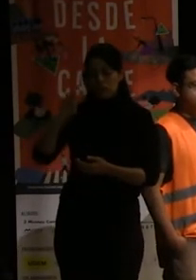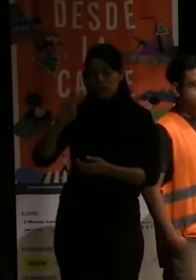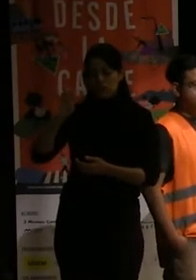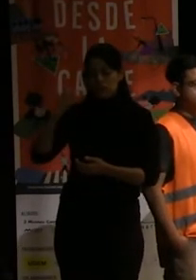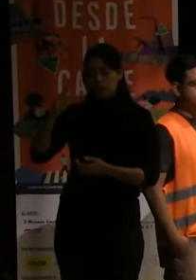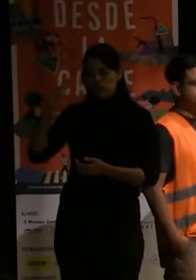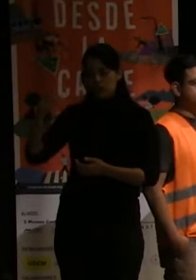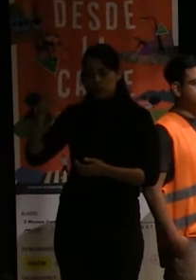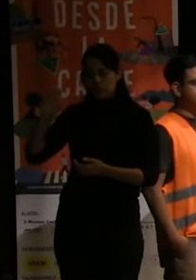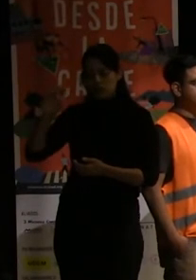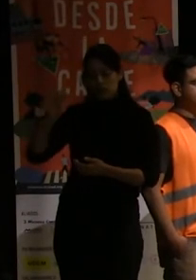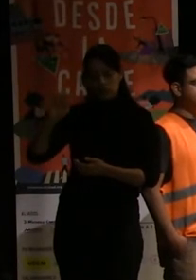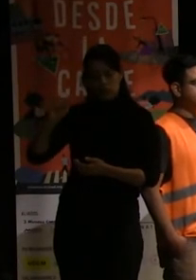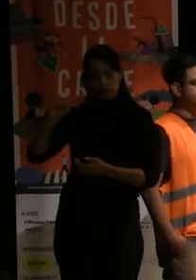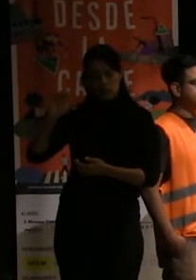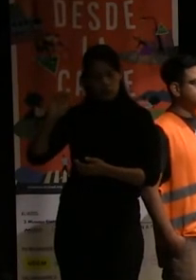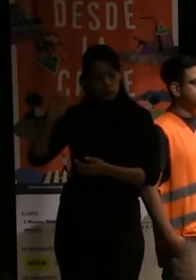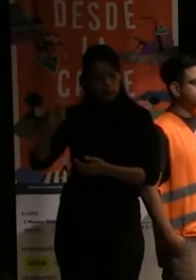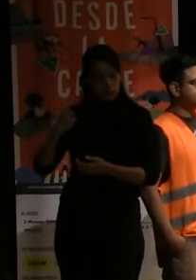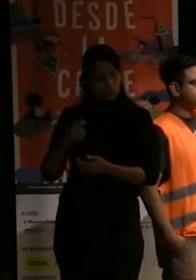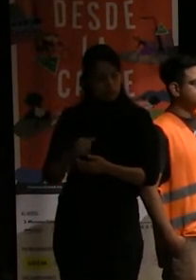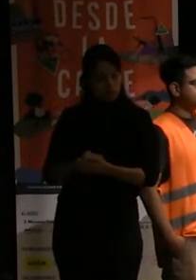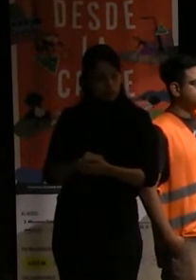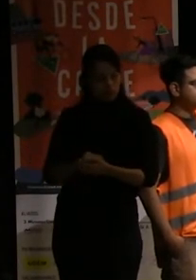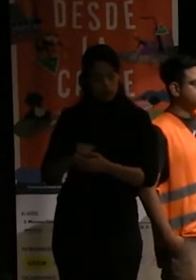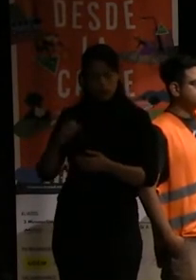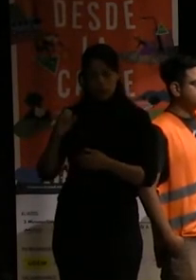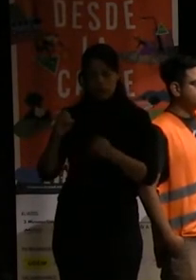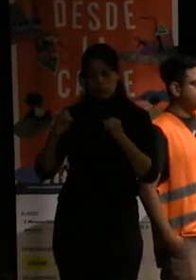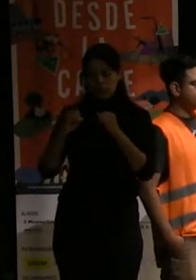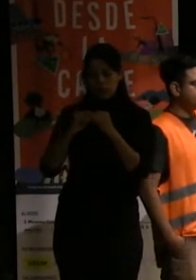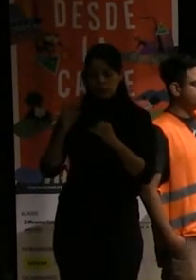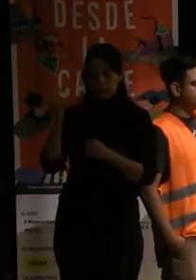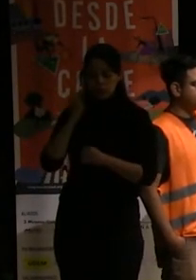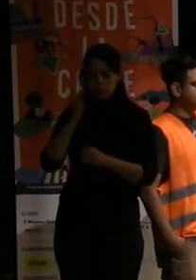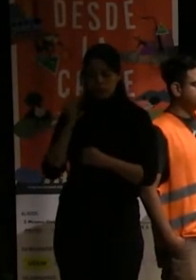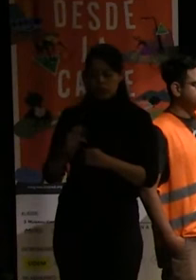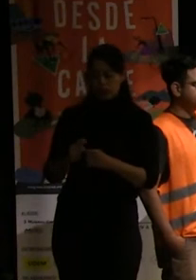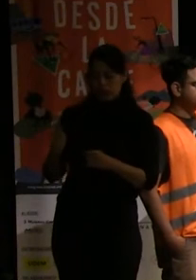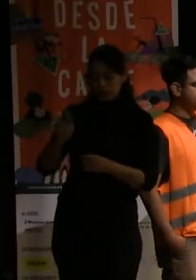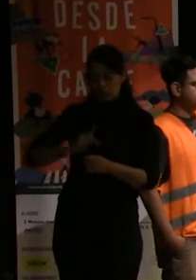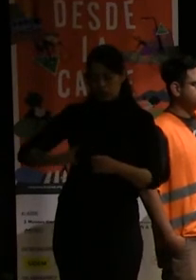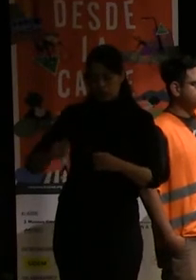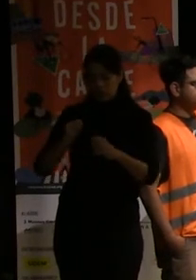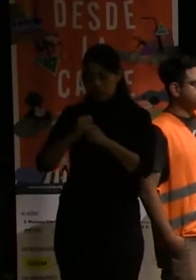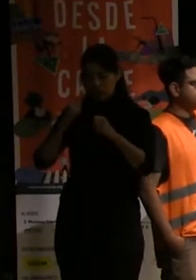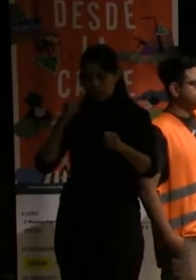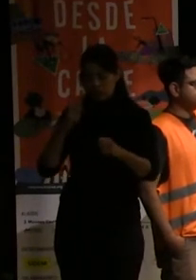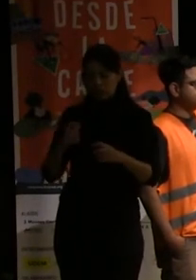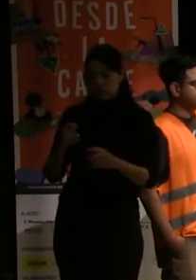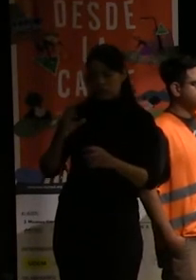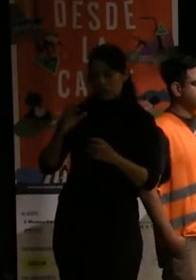al itp el instituto de políticas públicas para el transporte y el desarrollo a consorcio